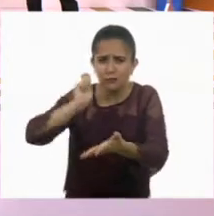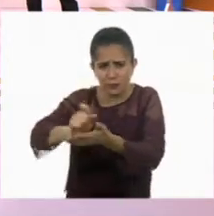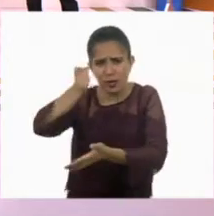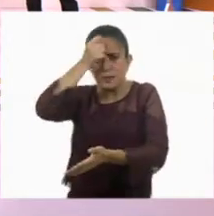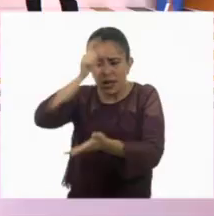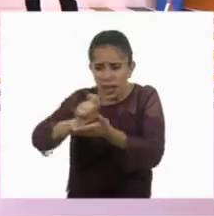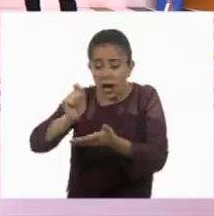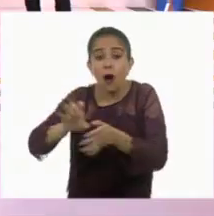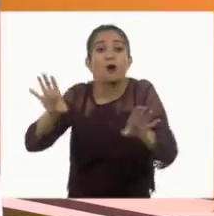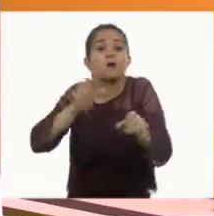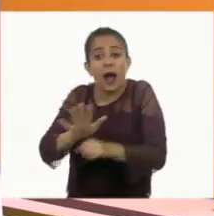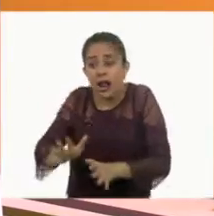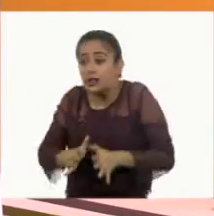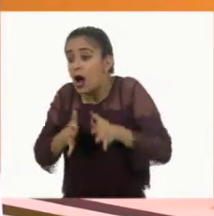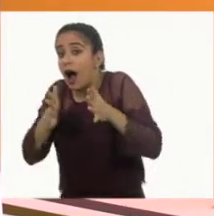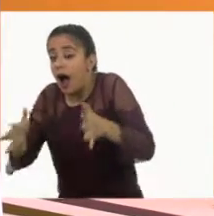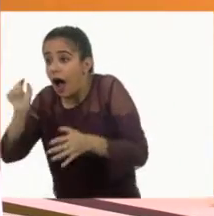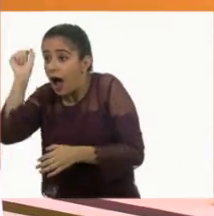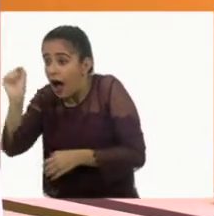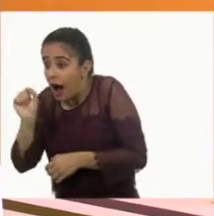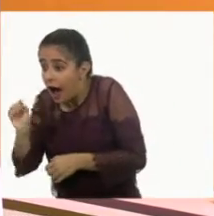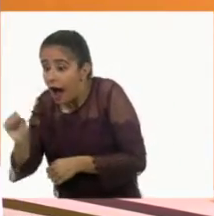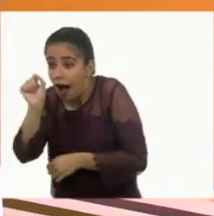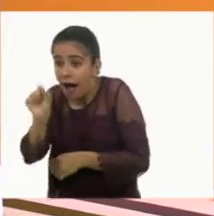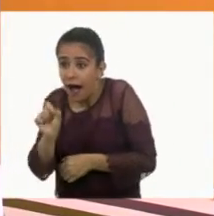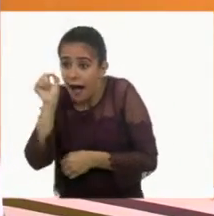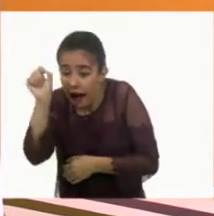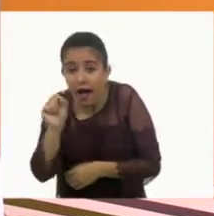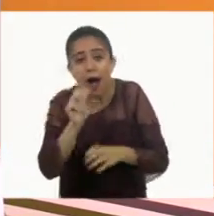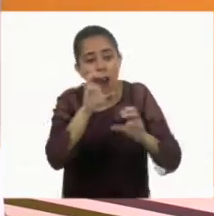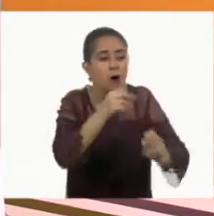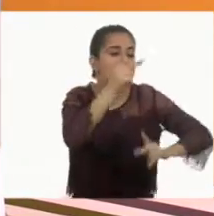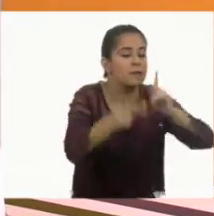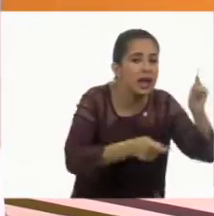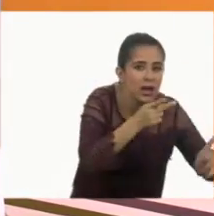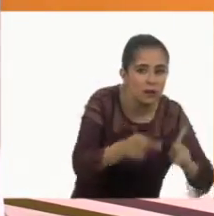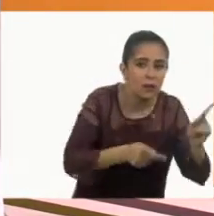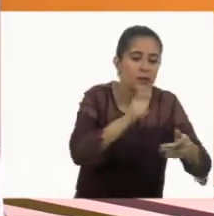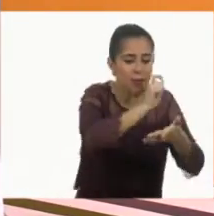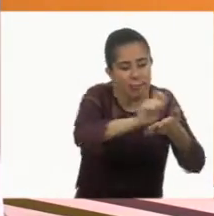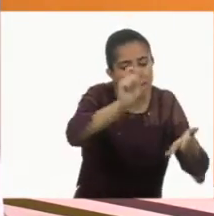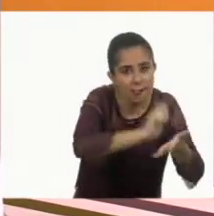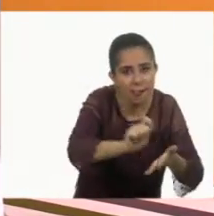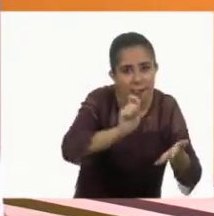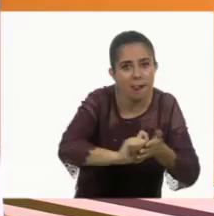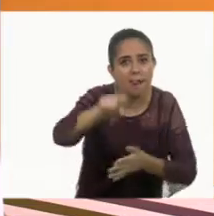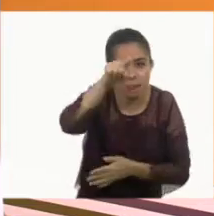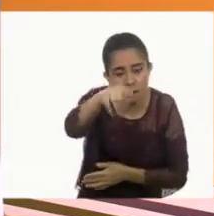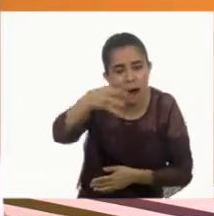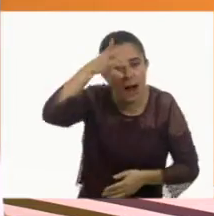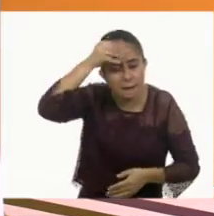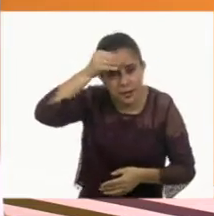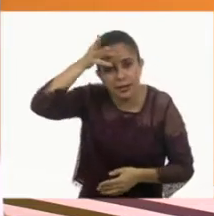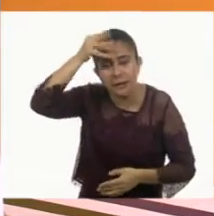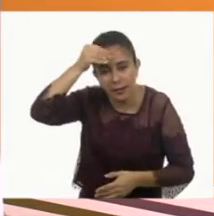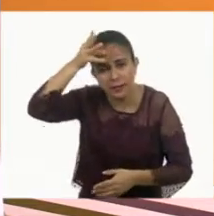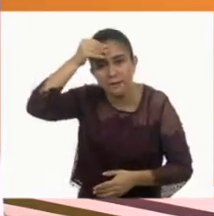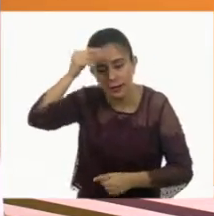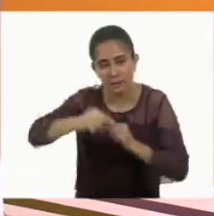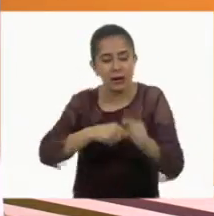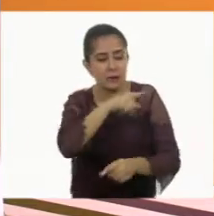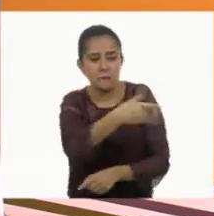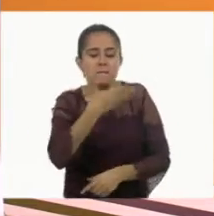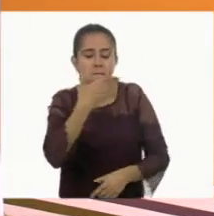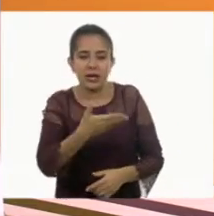Me encantan las recomendaciones que les das a las niñas y a los niños que nos están viendo para que puedan llevar este juego también y su aprendizaje,